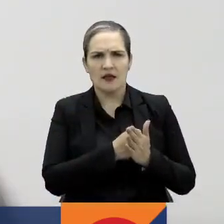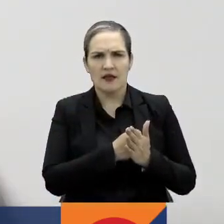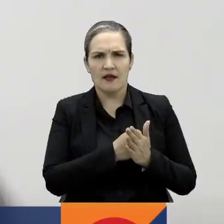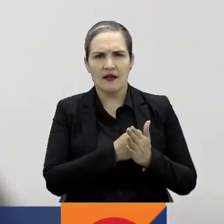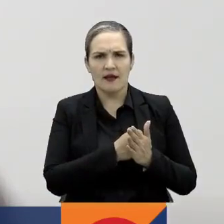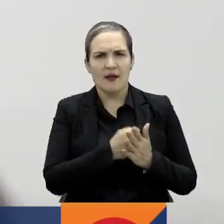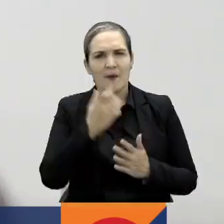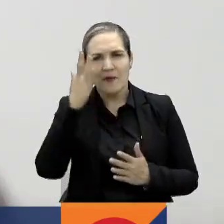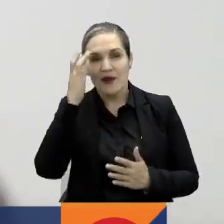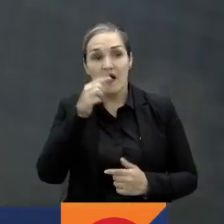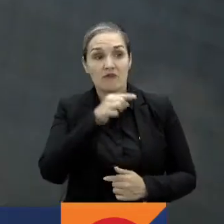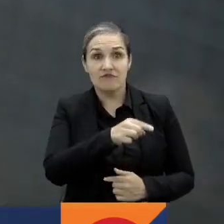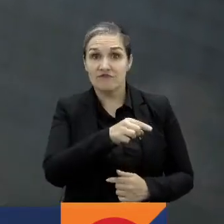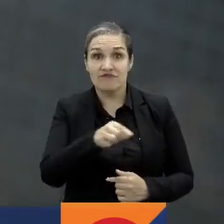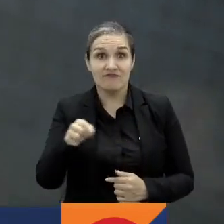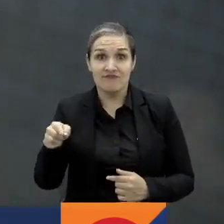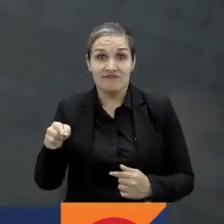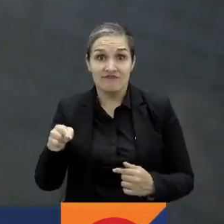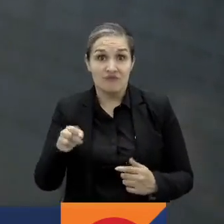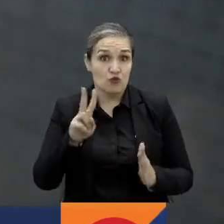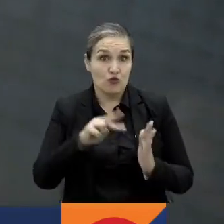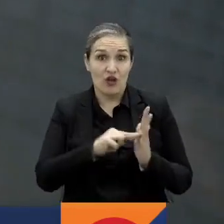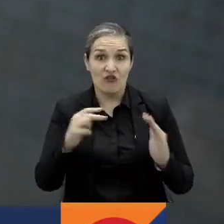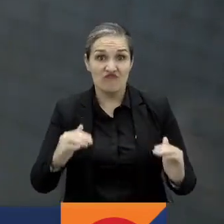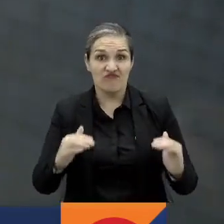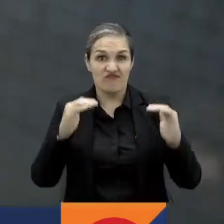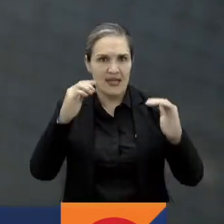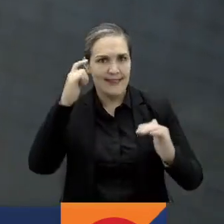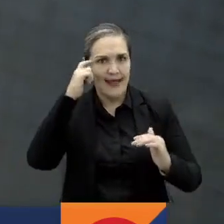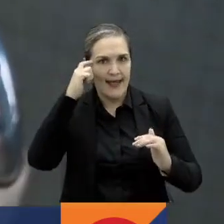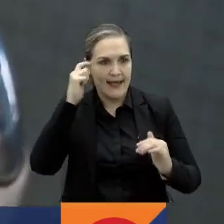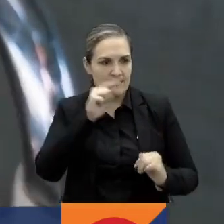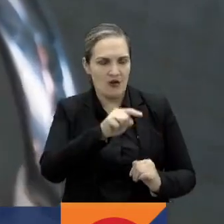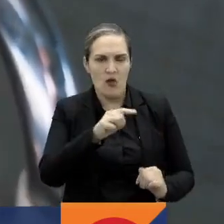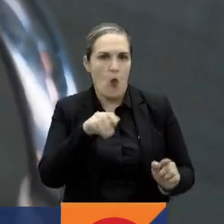donde la inteligencia artificial está interactuando con su cotidianidad.